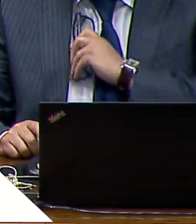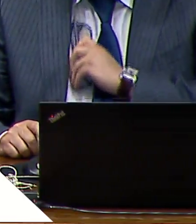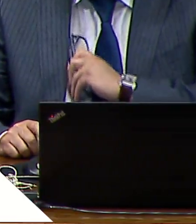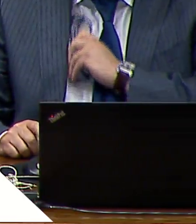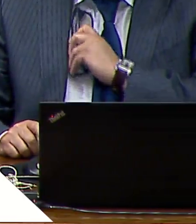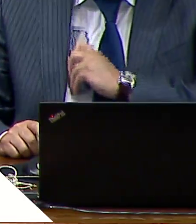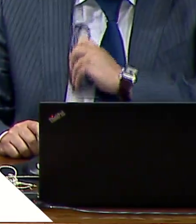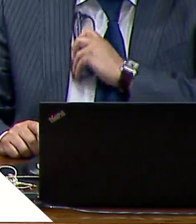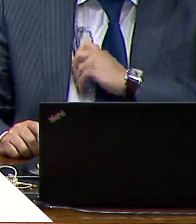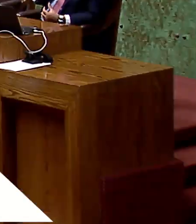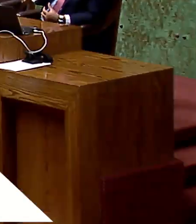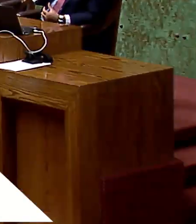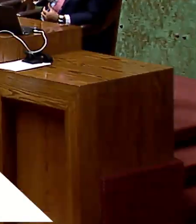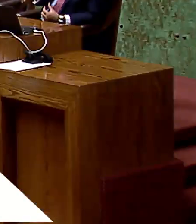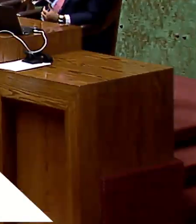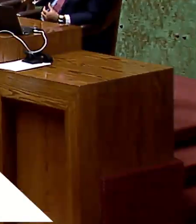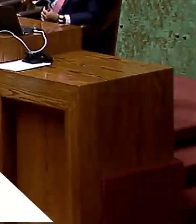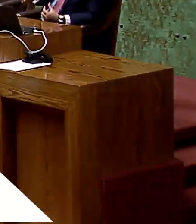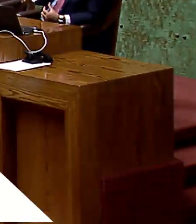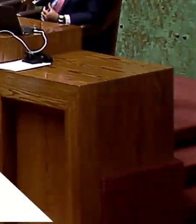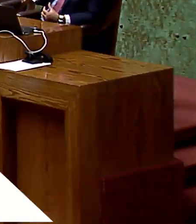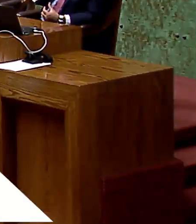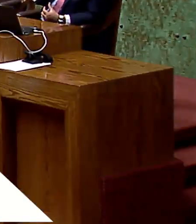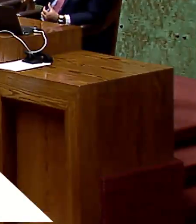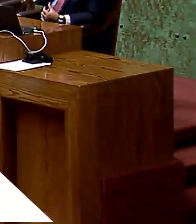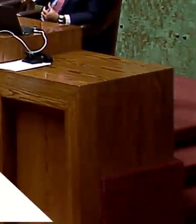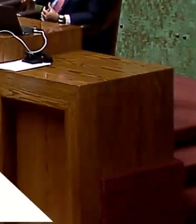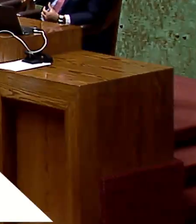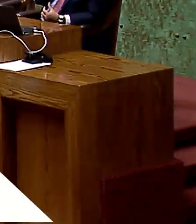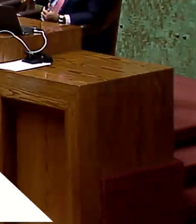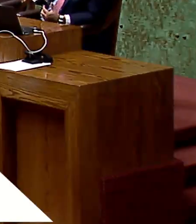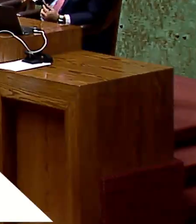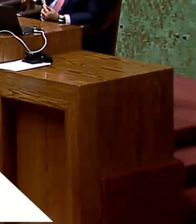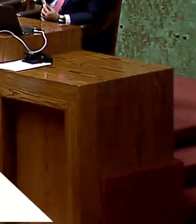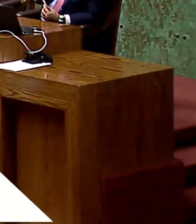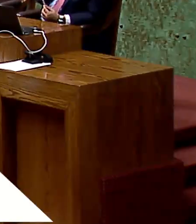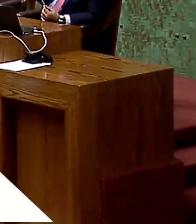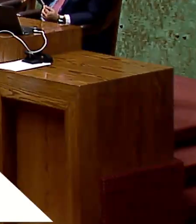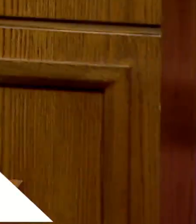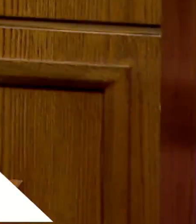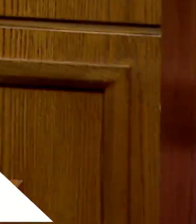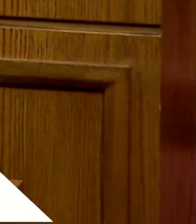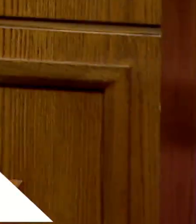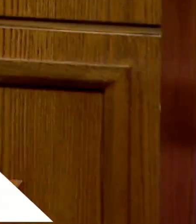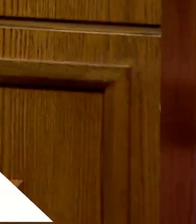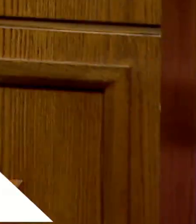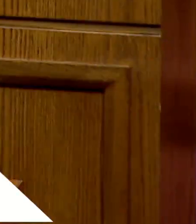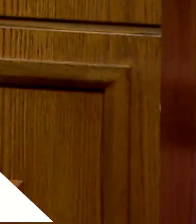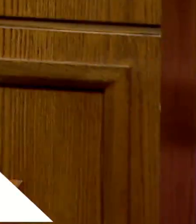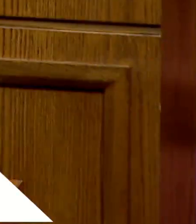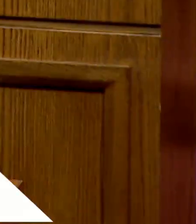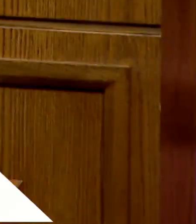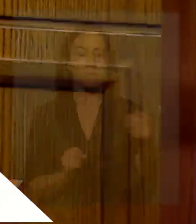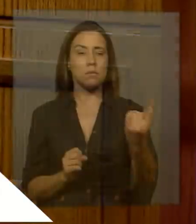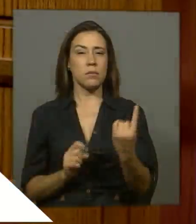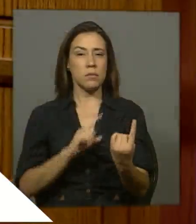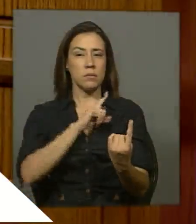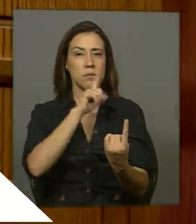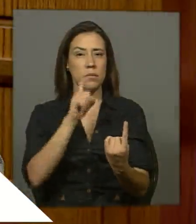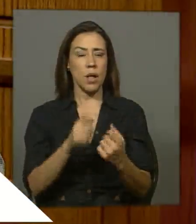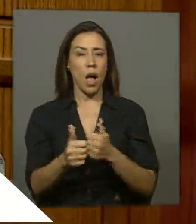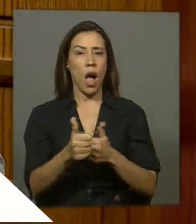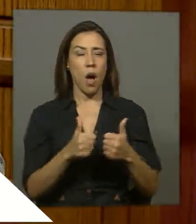presidente para nosotros los radicales Siempre será bueno que exista esta posibilidad de interpelar a las